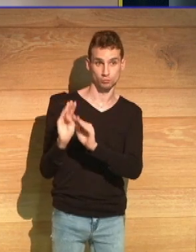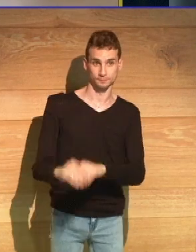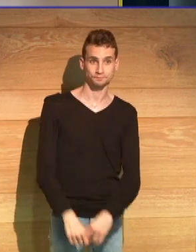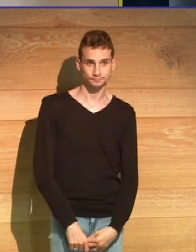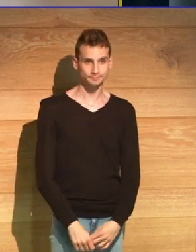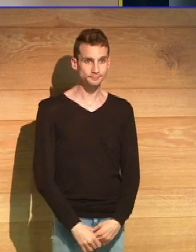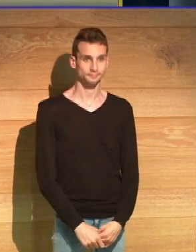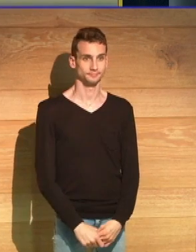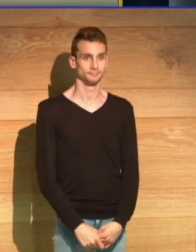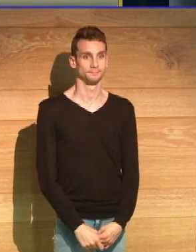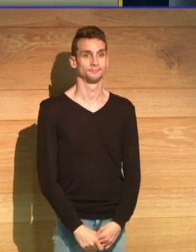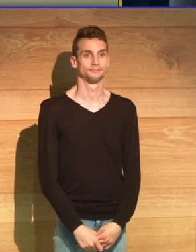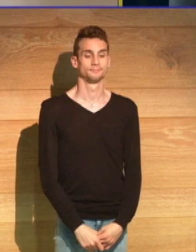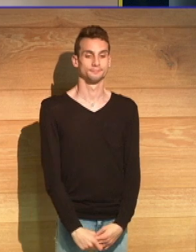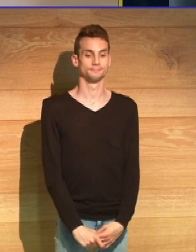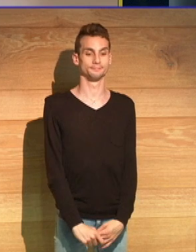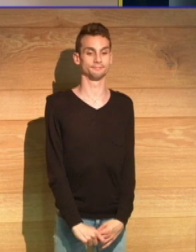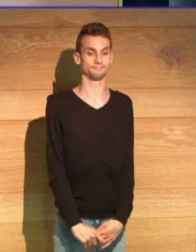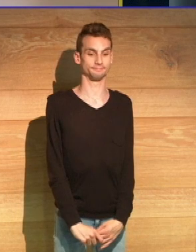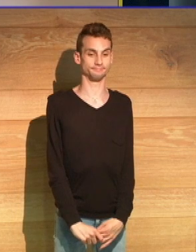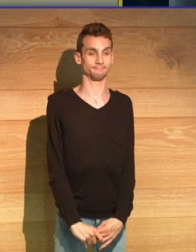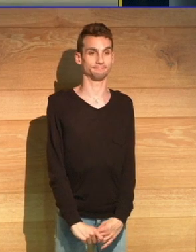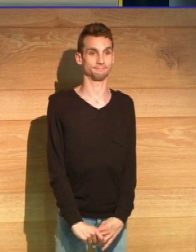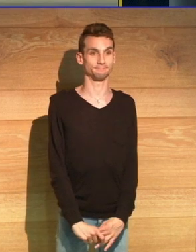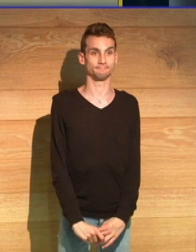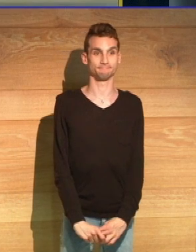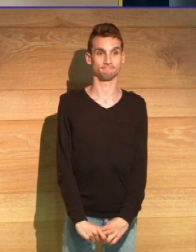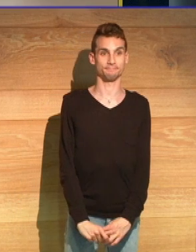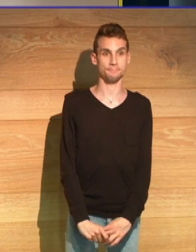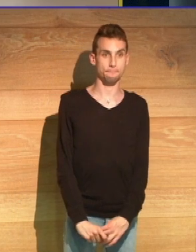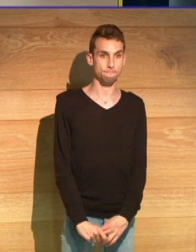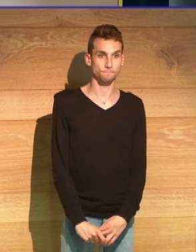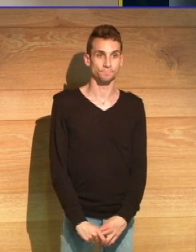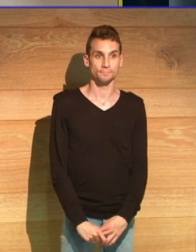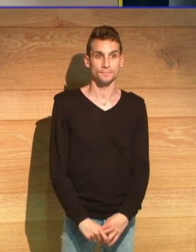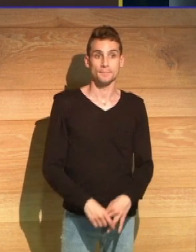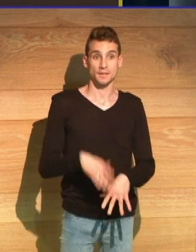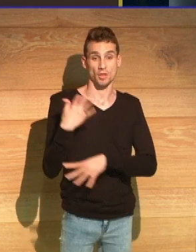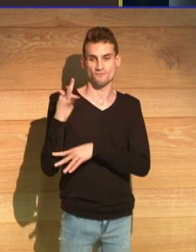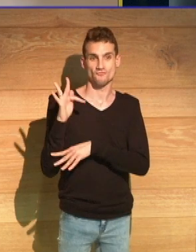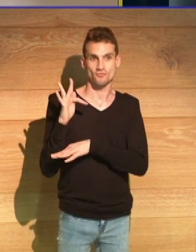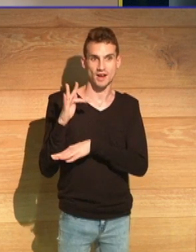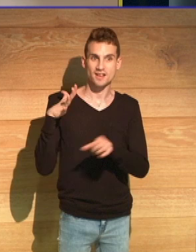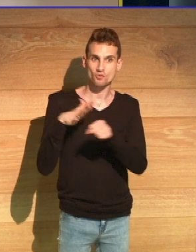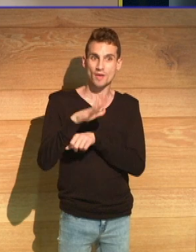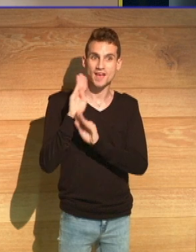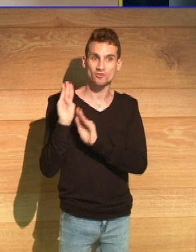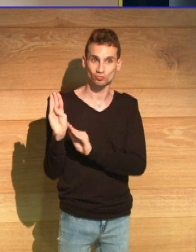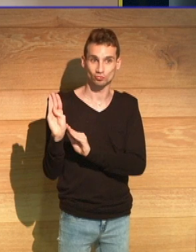de sus seguidores más directos. Que la huella de Fuller está